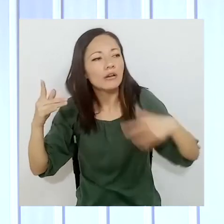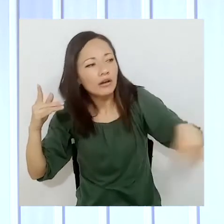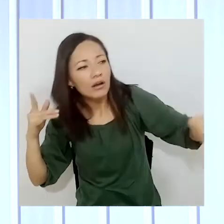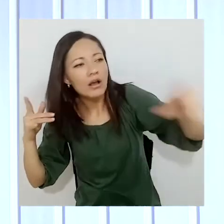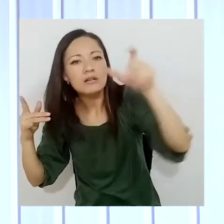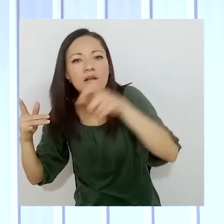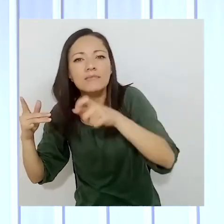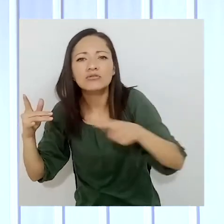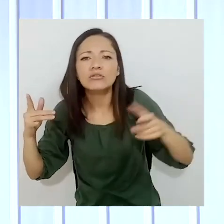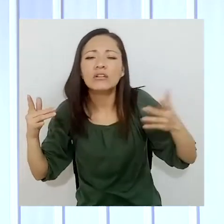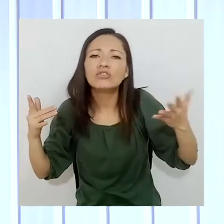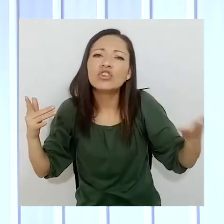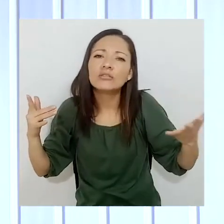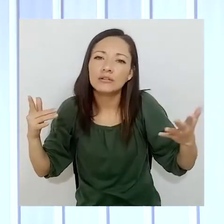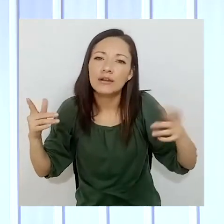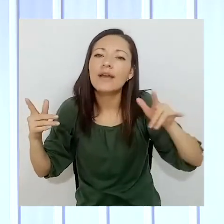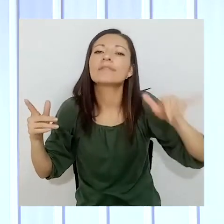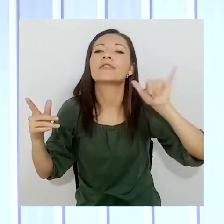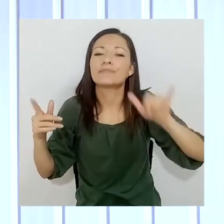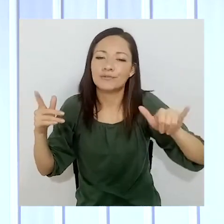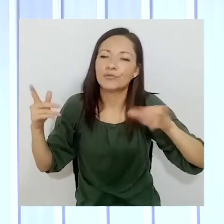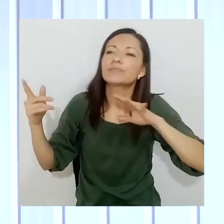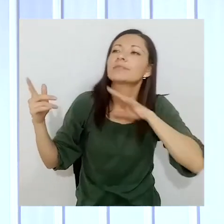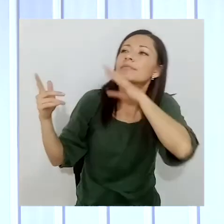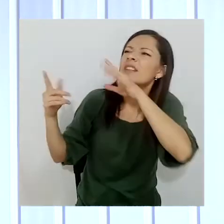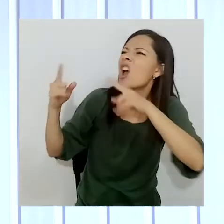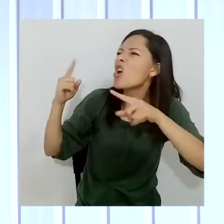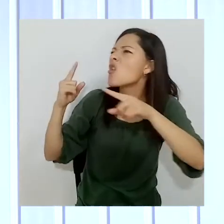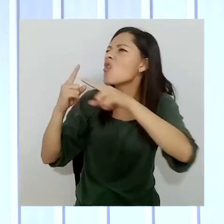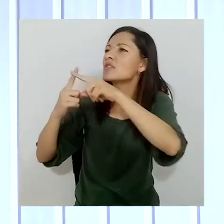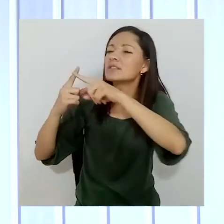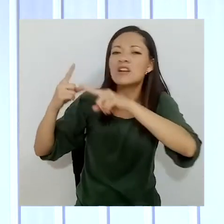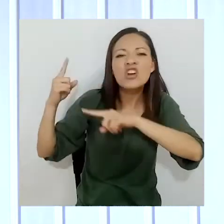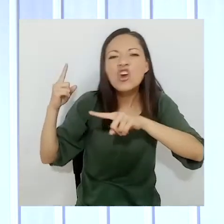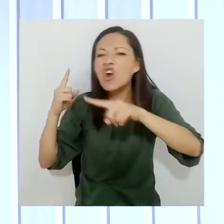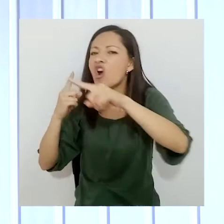pretorio gritando: crucifícale, crucifícale.